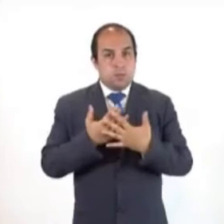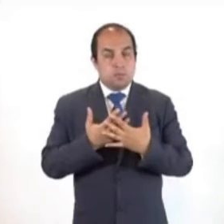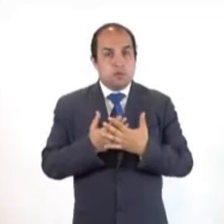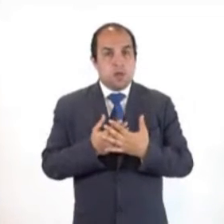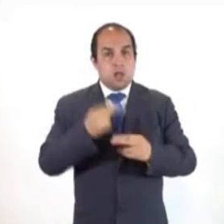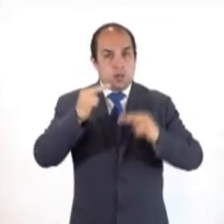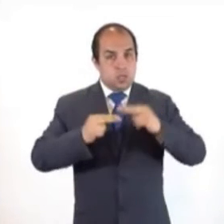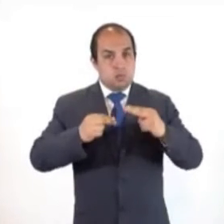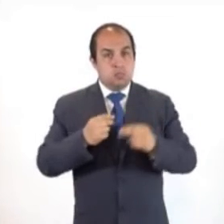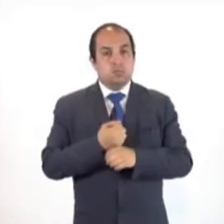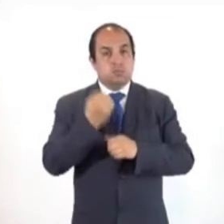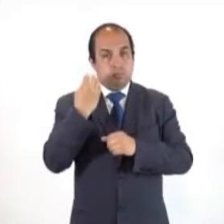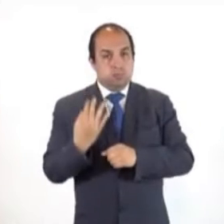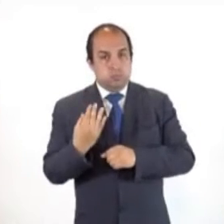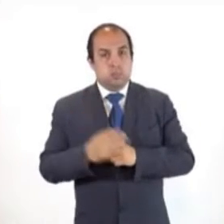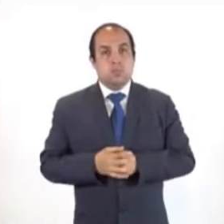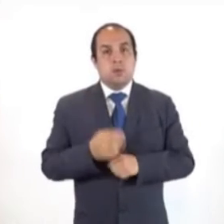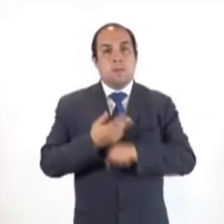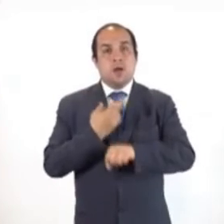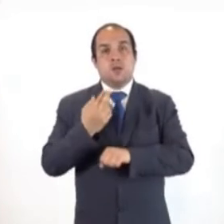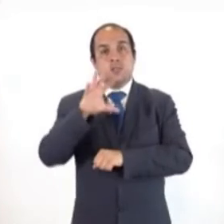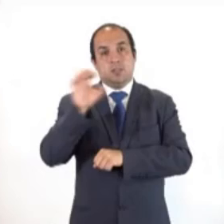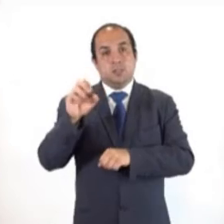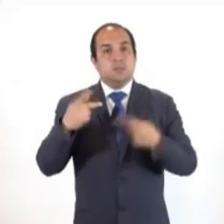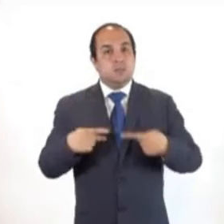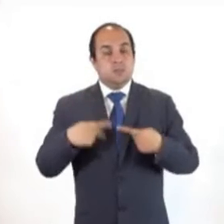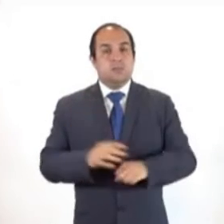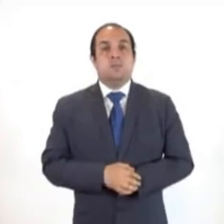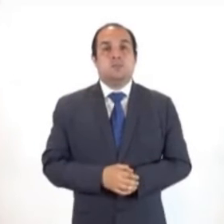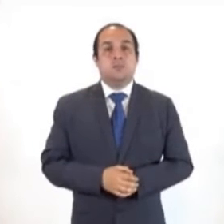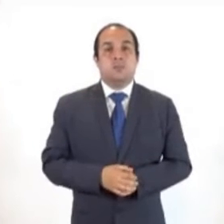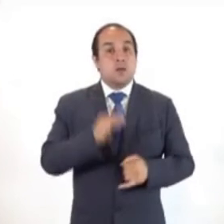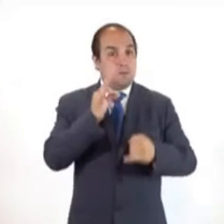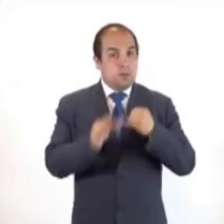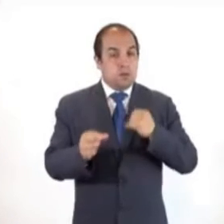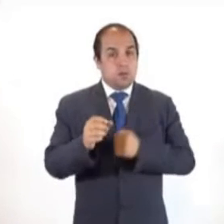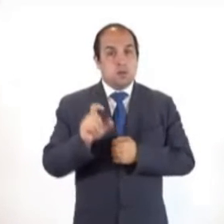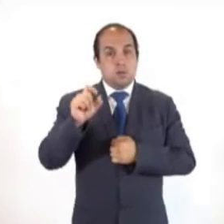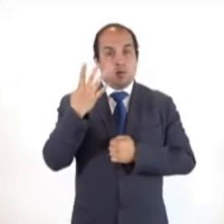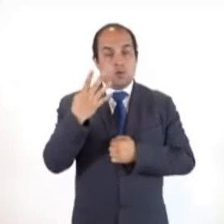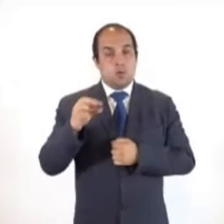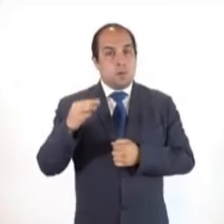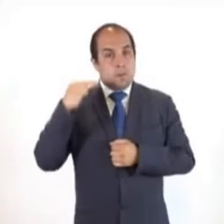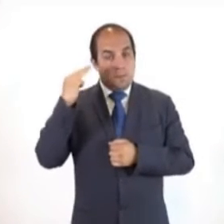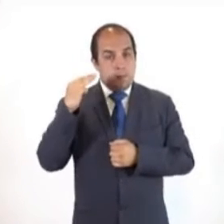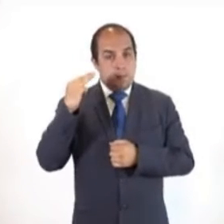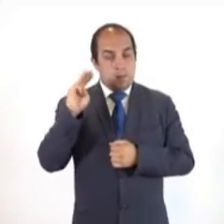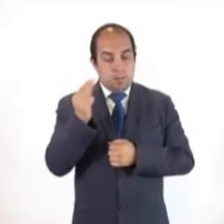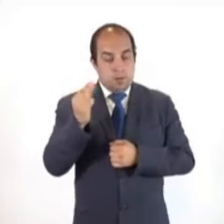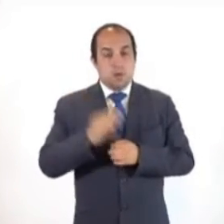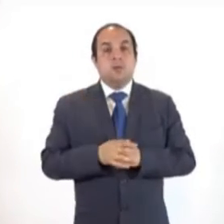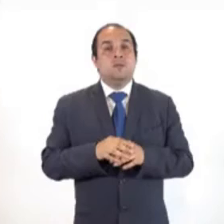la tendencia, con un máximo de 500 personas. Y finalmente, el 24 de mayo, fiestas